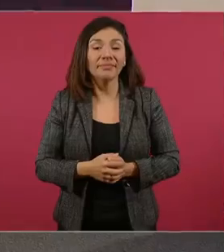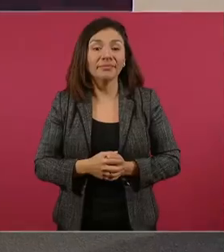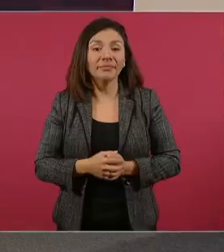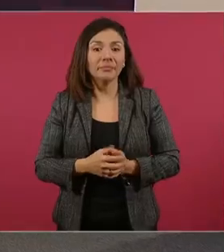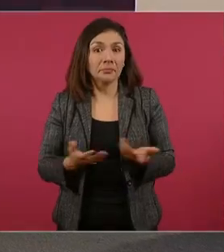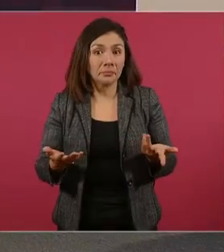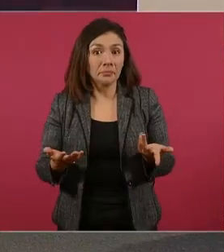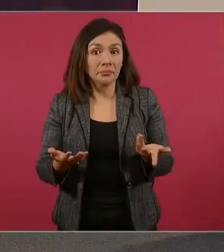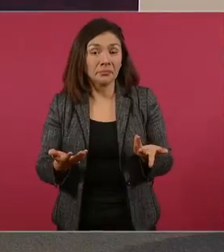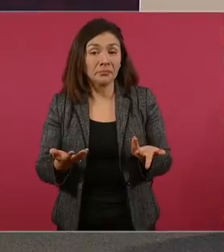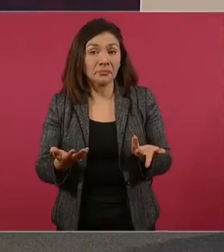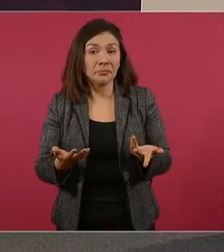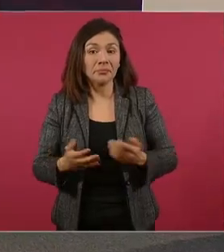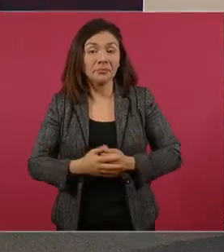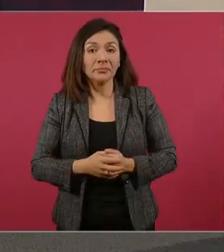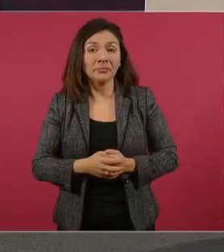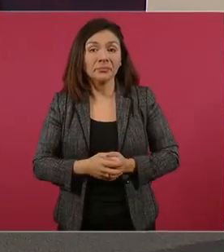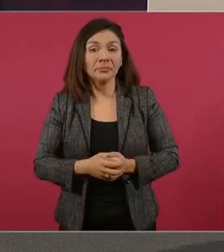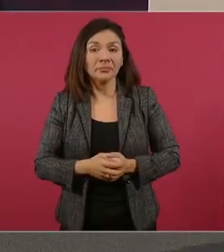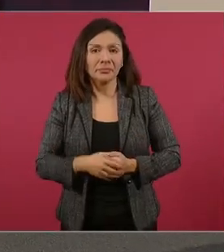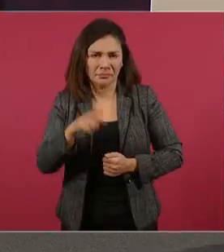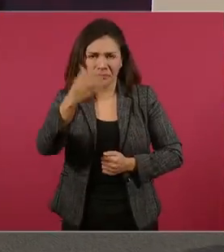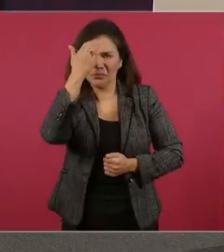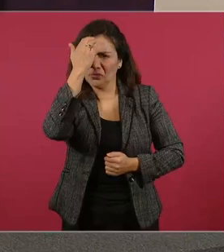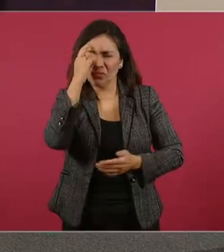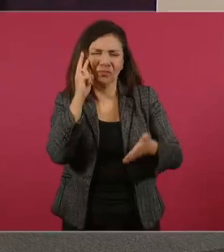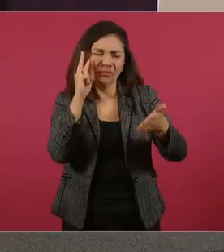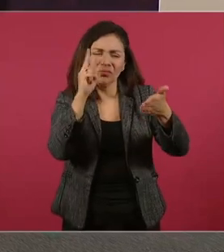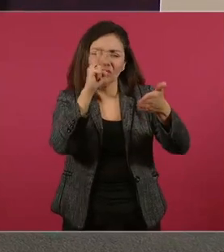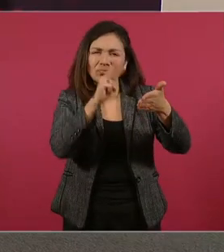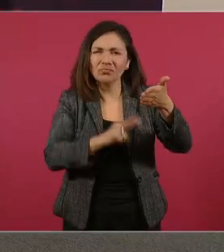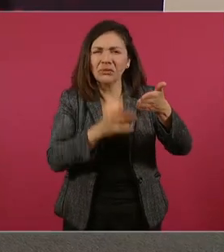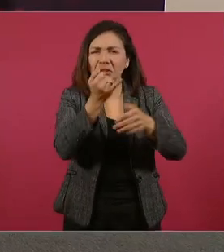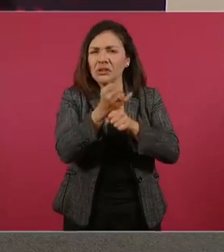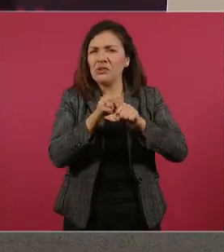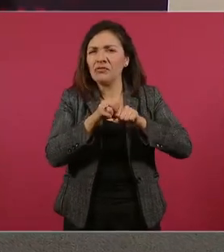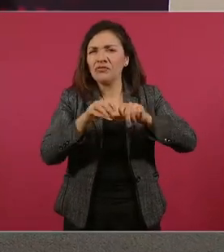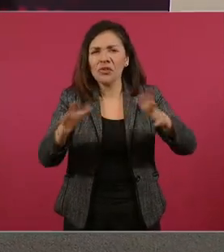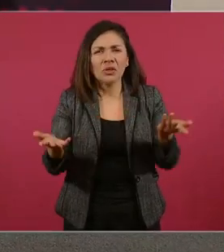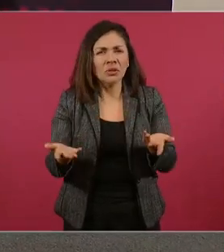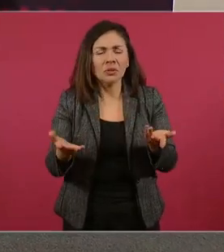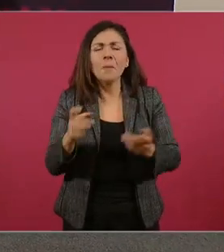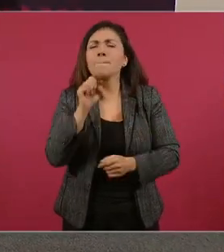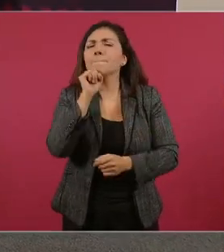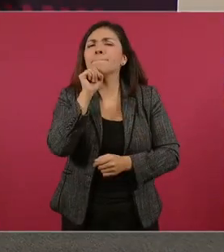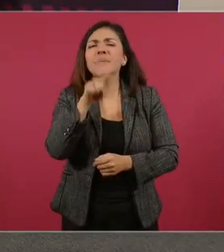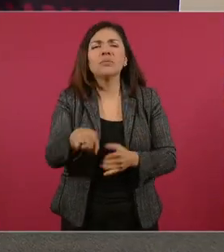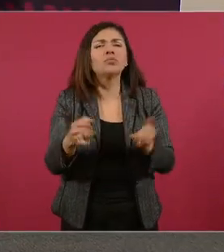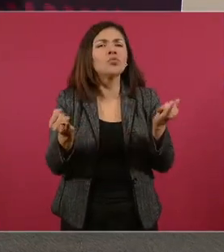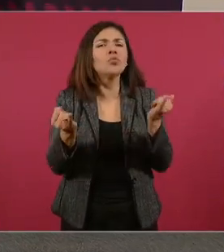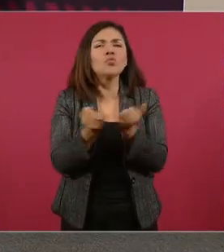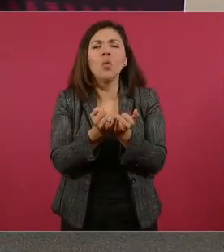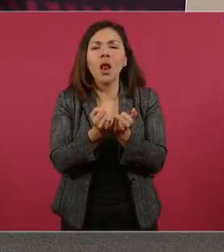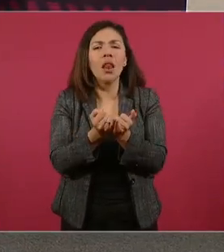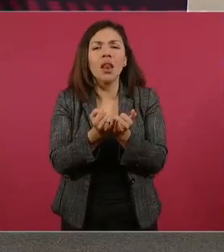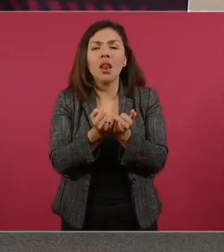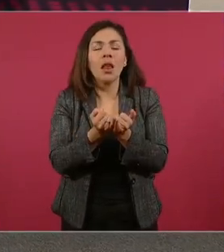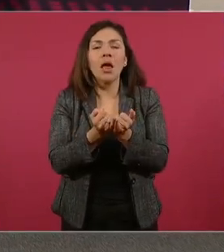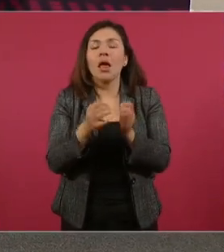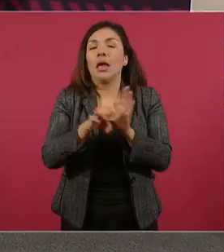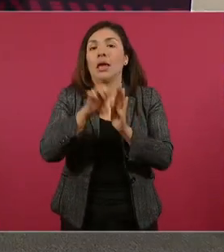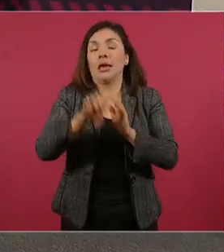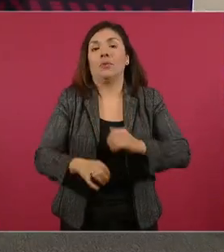con los resultados que se conocen, que es lo mismo. O sea, un